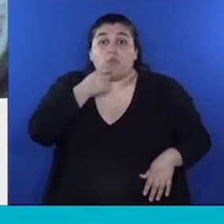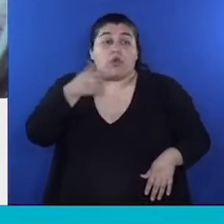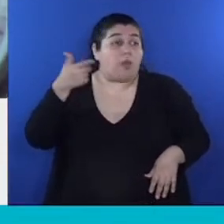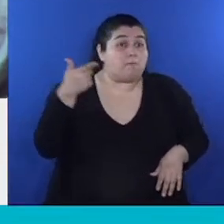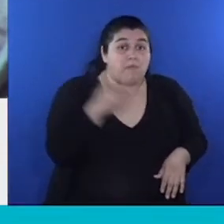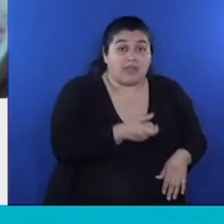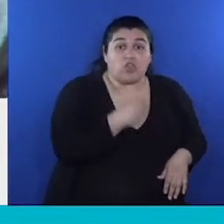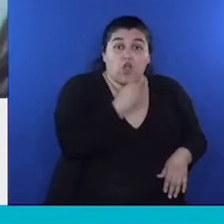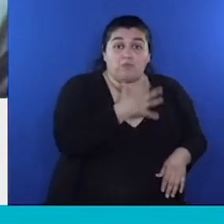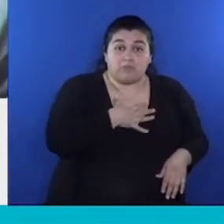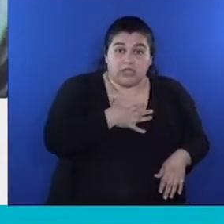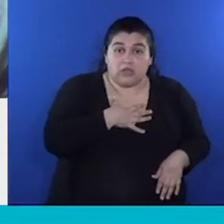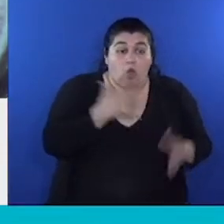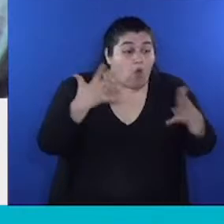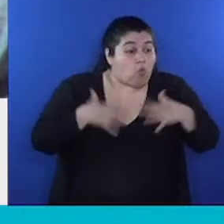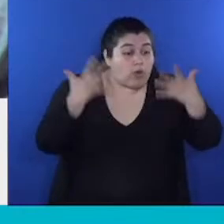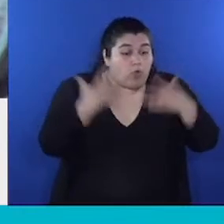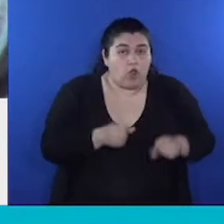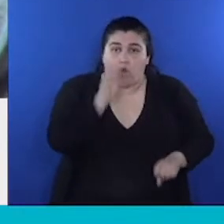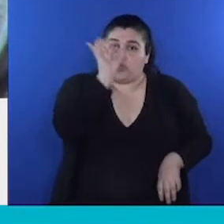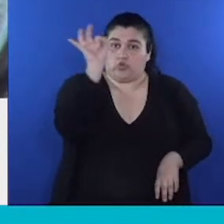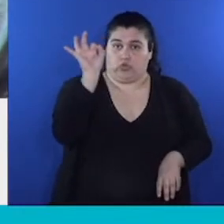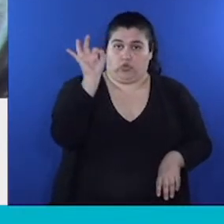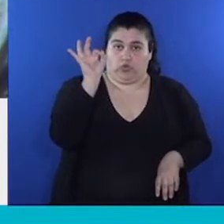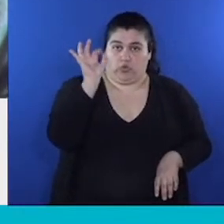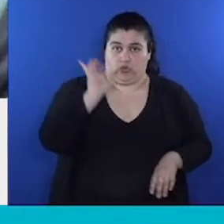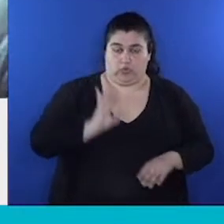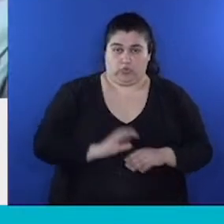el cadáver no hubiera aparecido nunca.